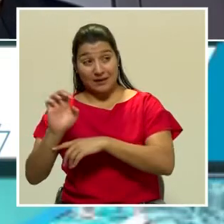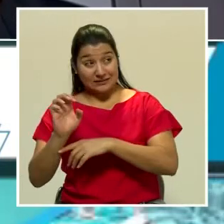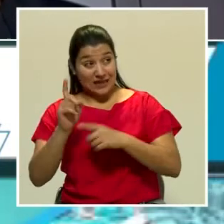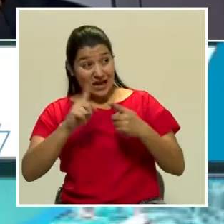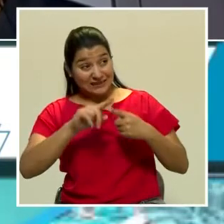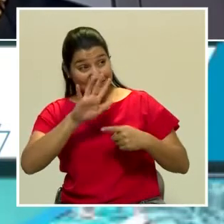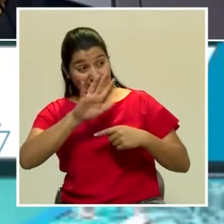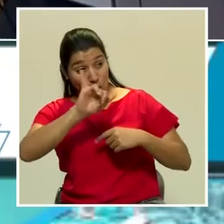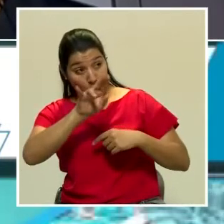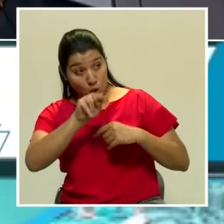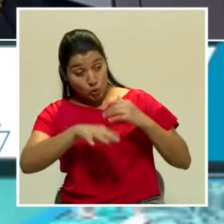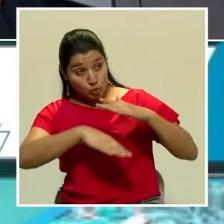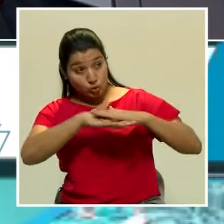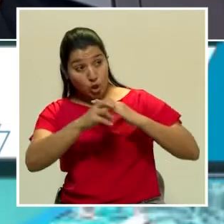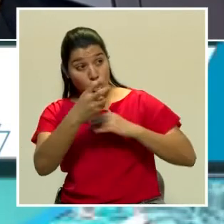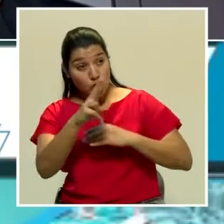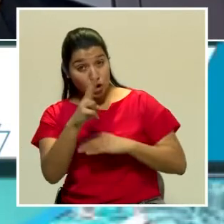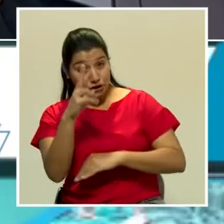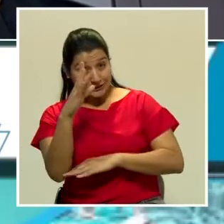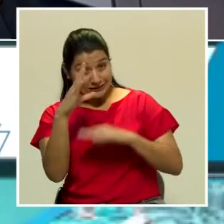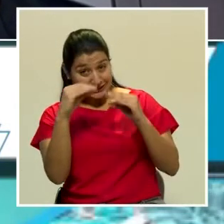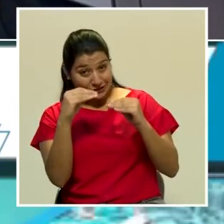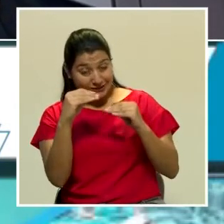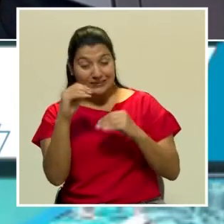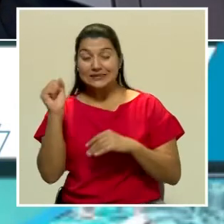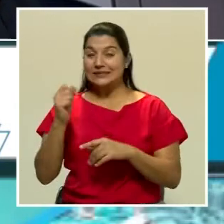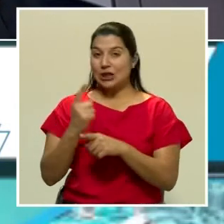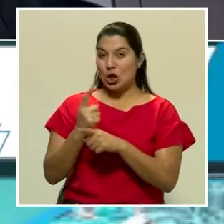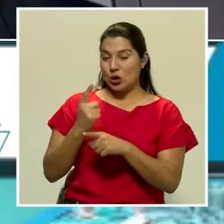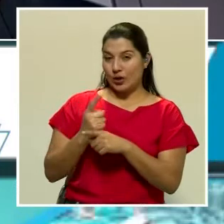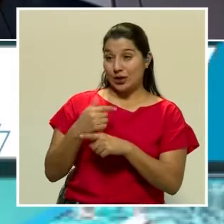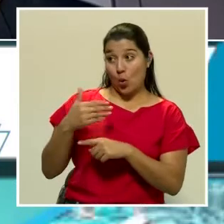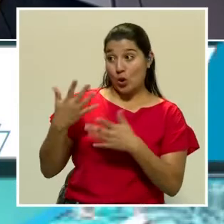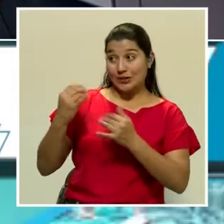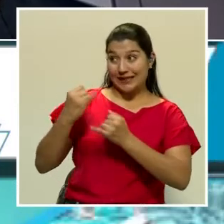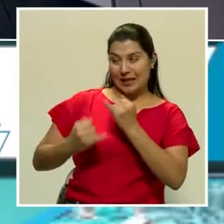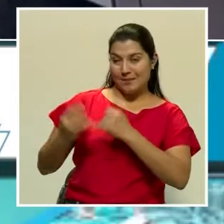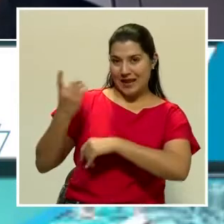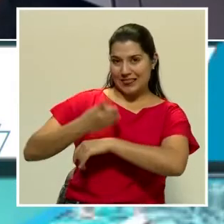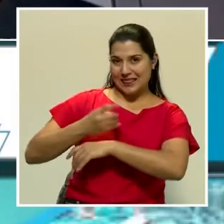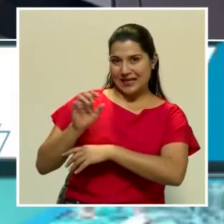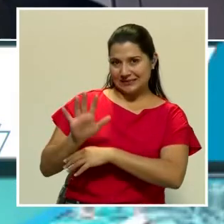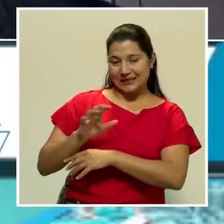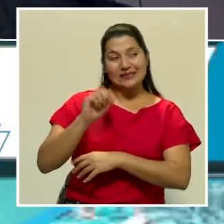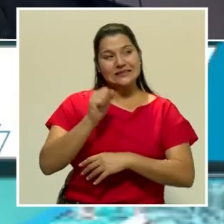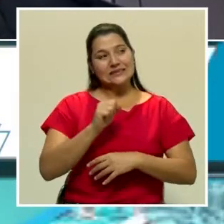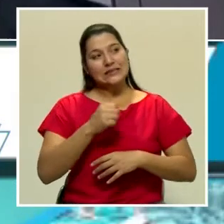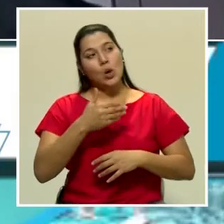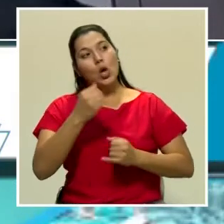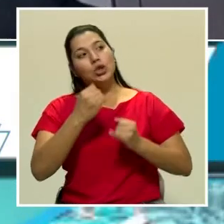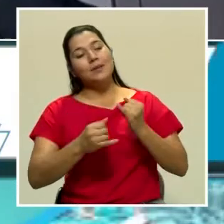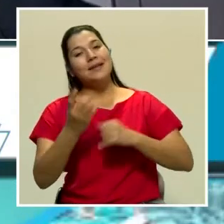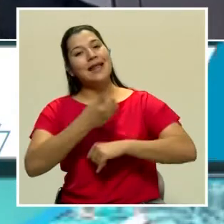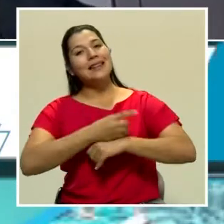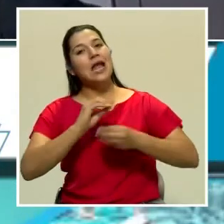es? Hasta el 5 de junio a las 12 de la noche, cuando termine el día 5. Eso es, cuando termine el día